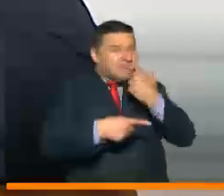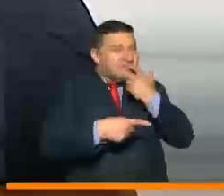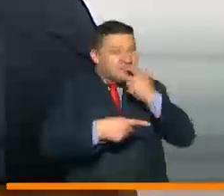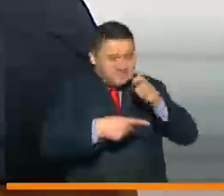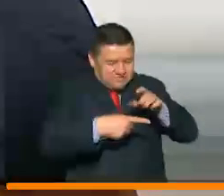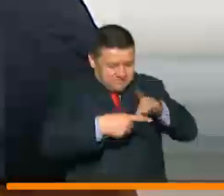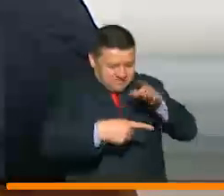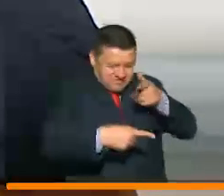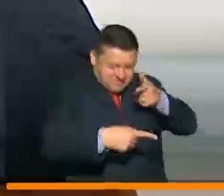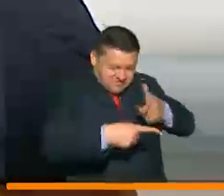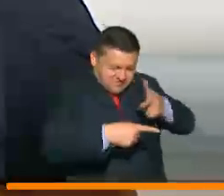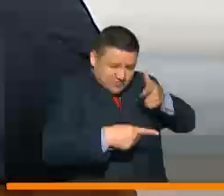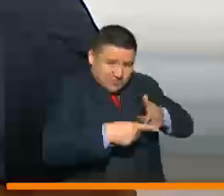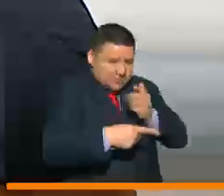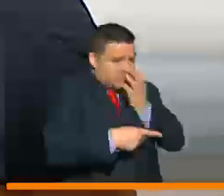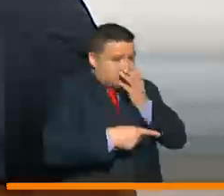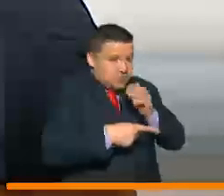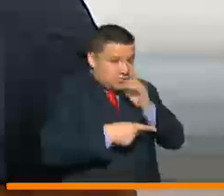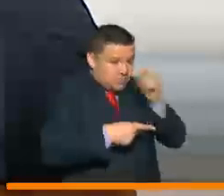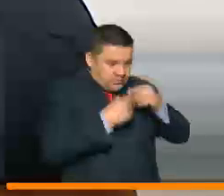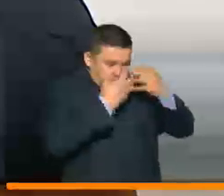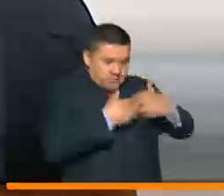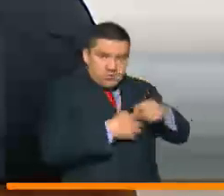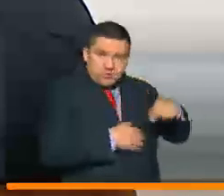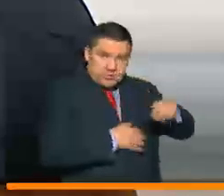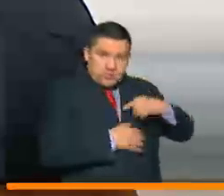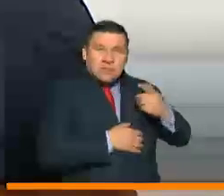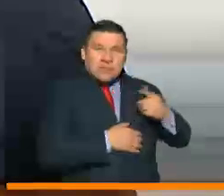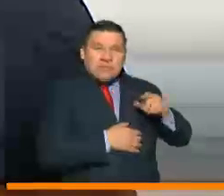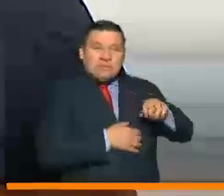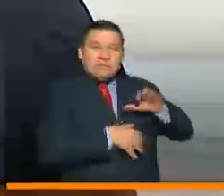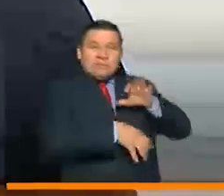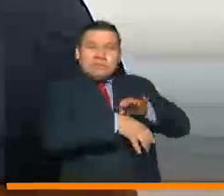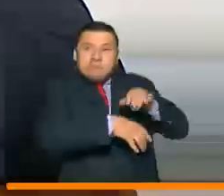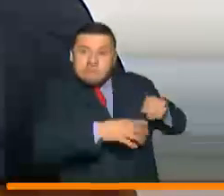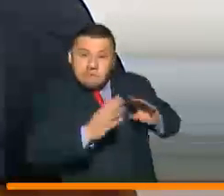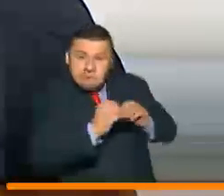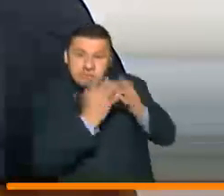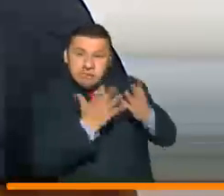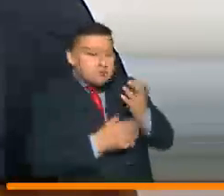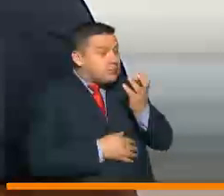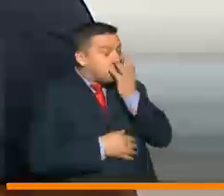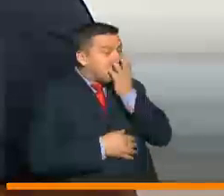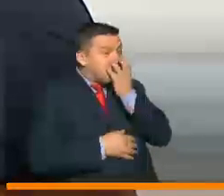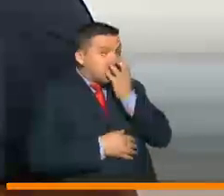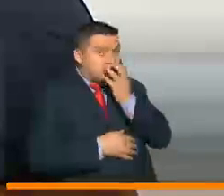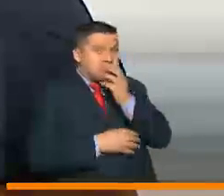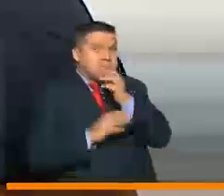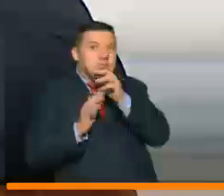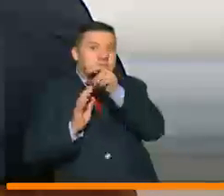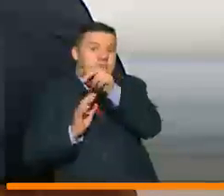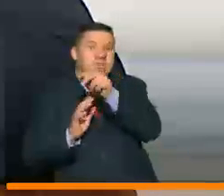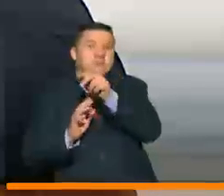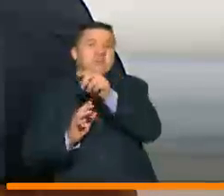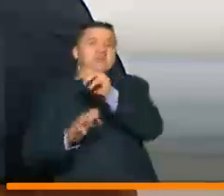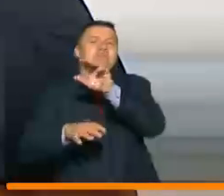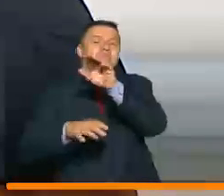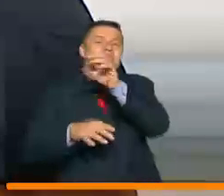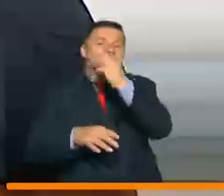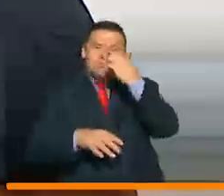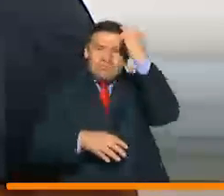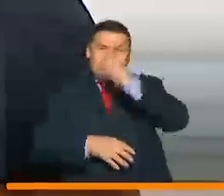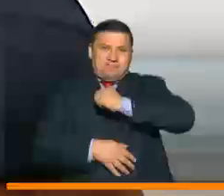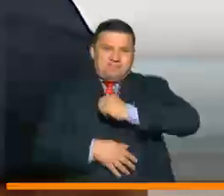también muy importante para los médicos tener en cuenta las recomendaciones que está expidiendo la Asociación Colombiana